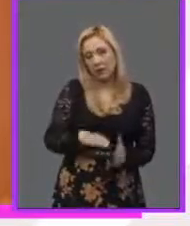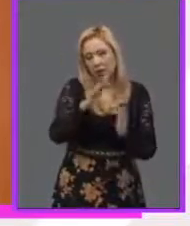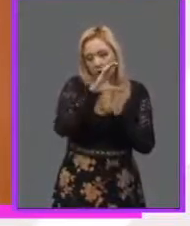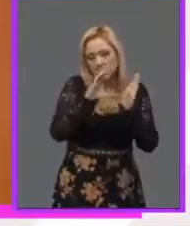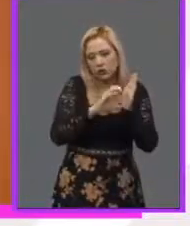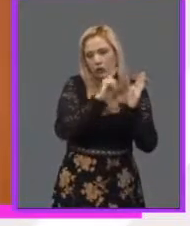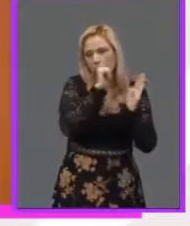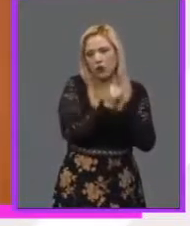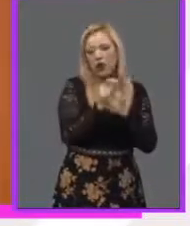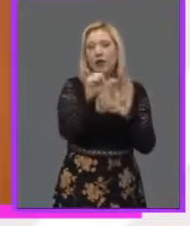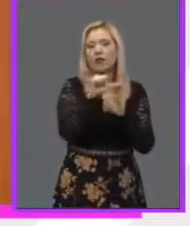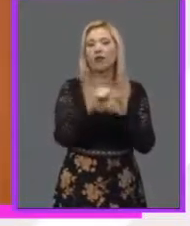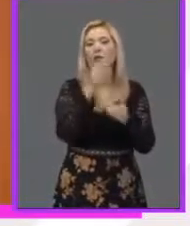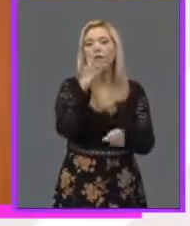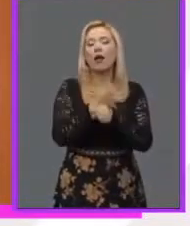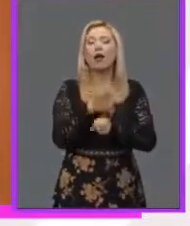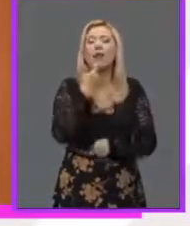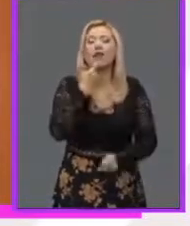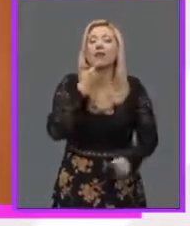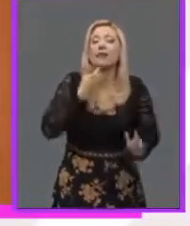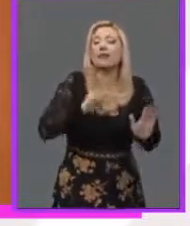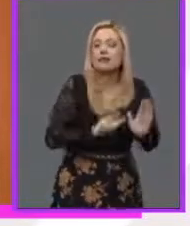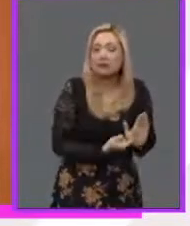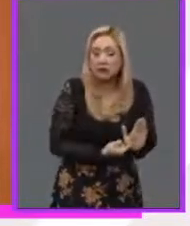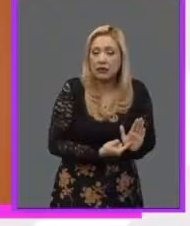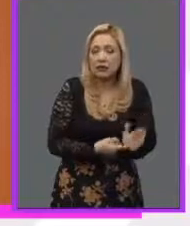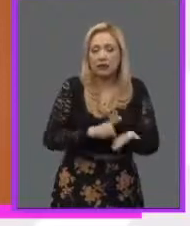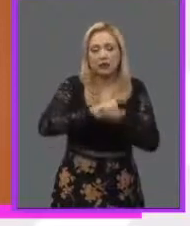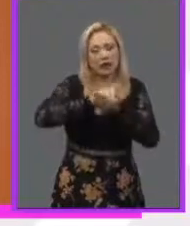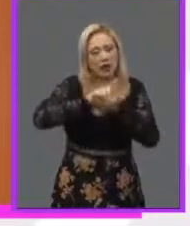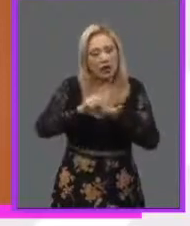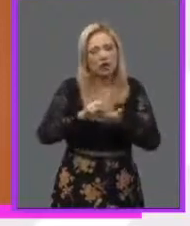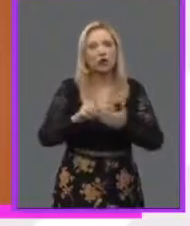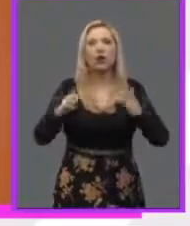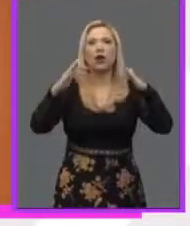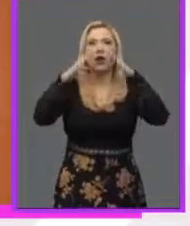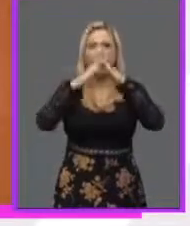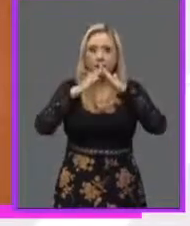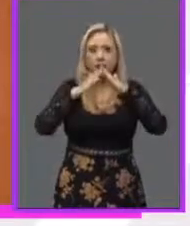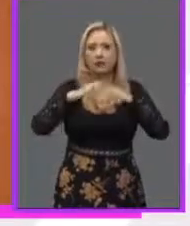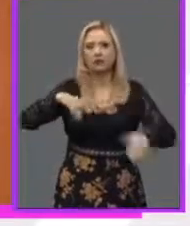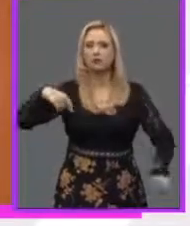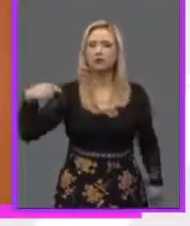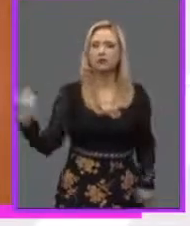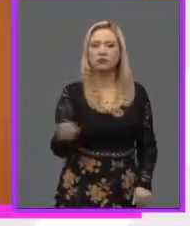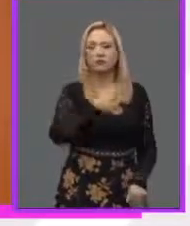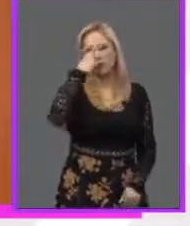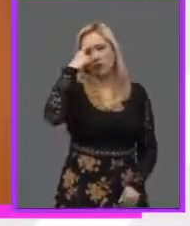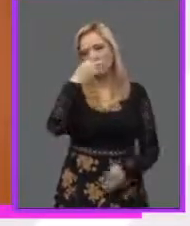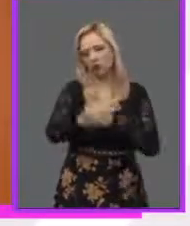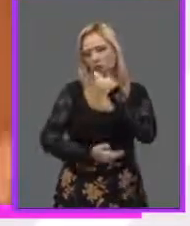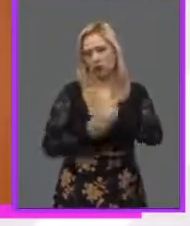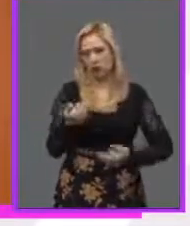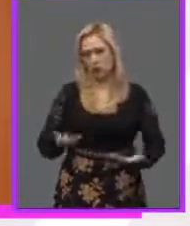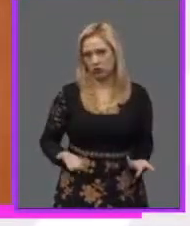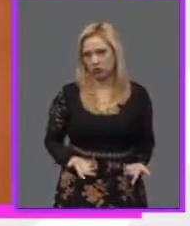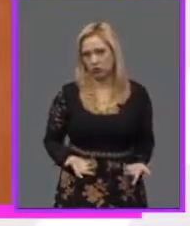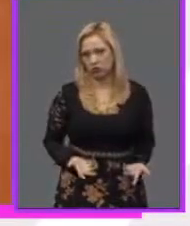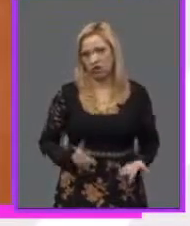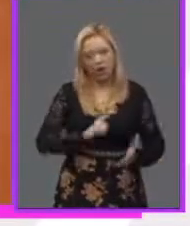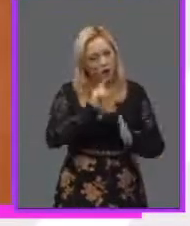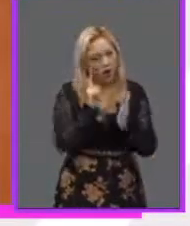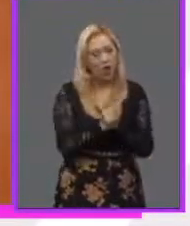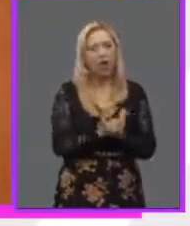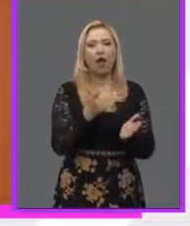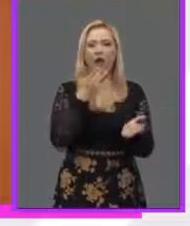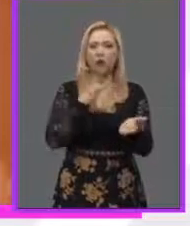nuestra Constitución, en su artículo 4, reconoce el derecho a la vivienda digna, ¿no? Que la ley deberá de